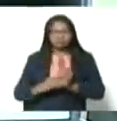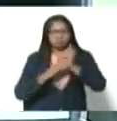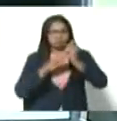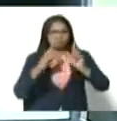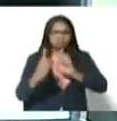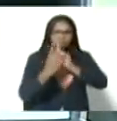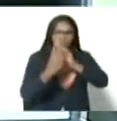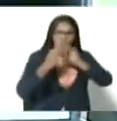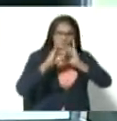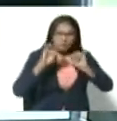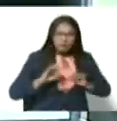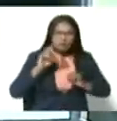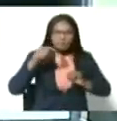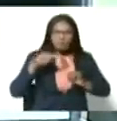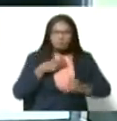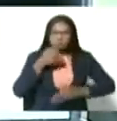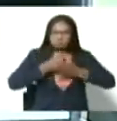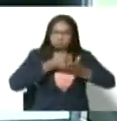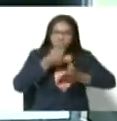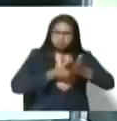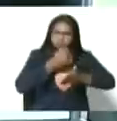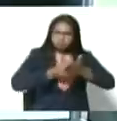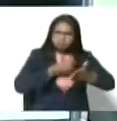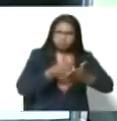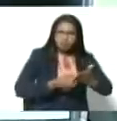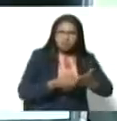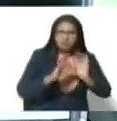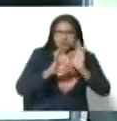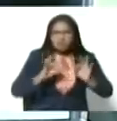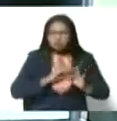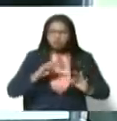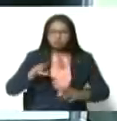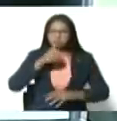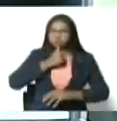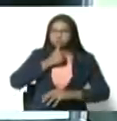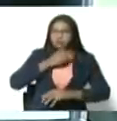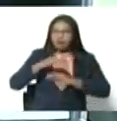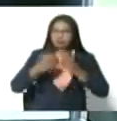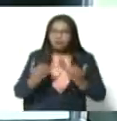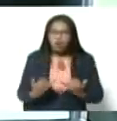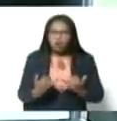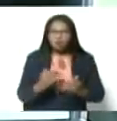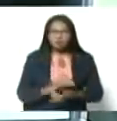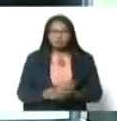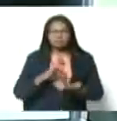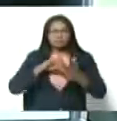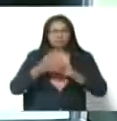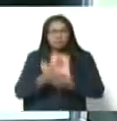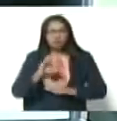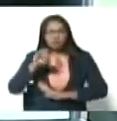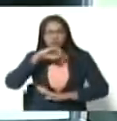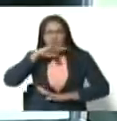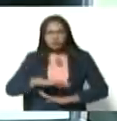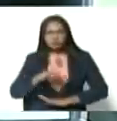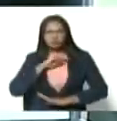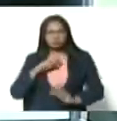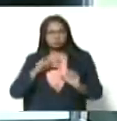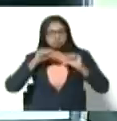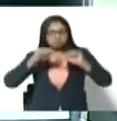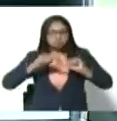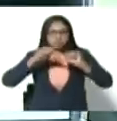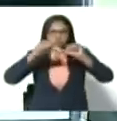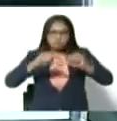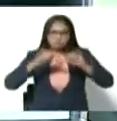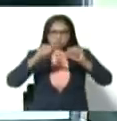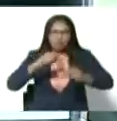nos ha dado a través de la constancia y la perseverancia y la resistencia, hemos podido llegar a este punto y un punto de quiebre histórico que estamos avanzando a través de la